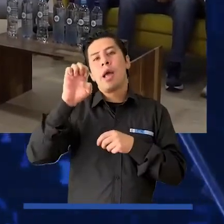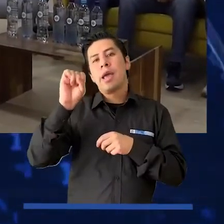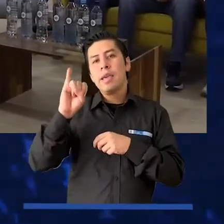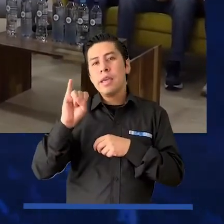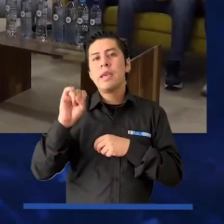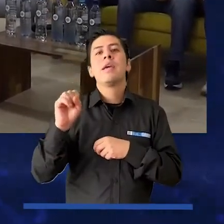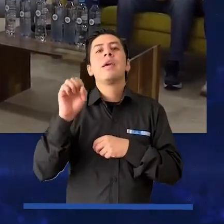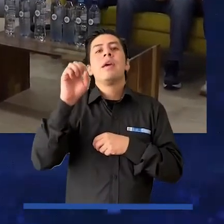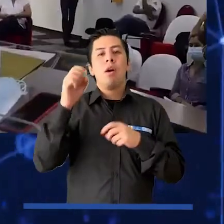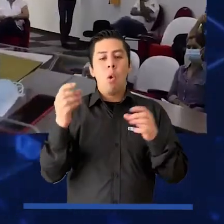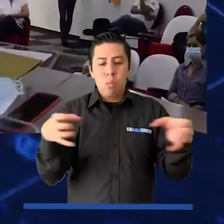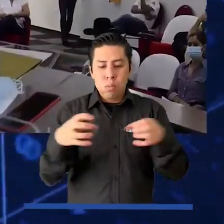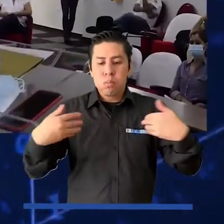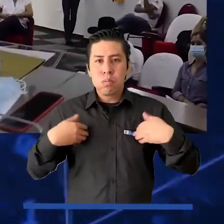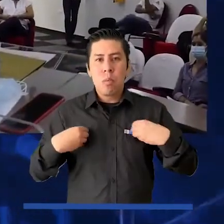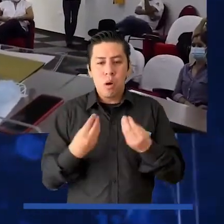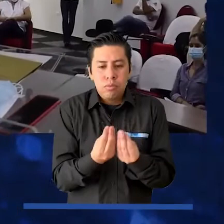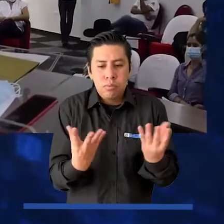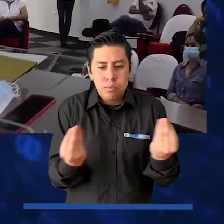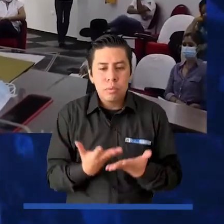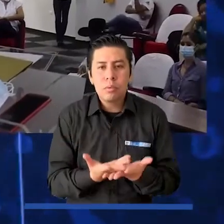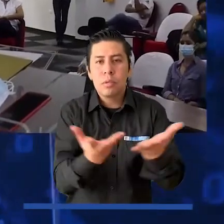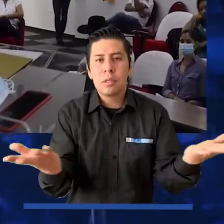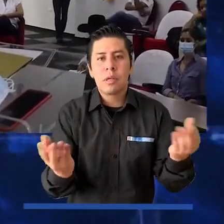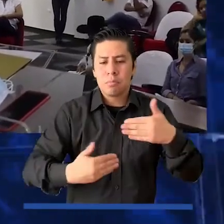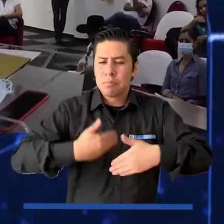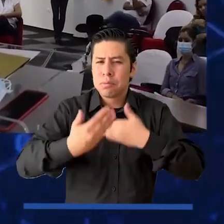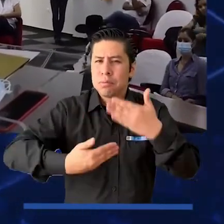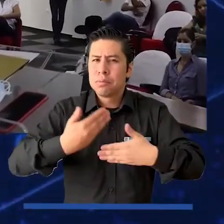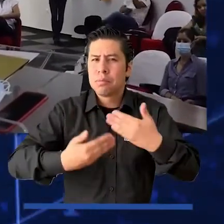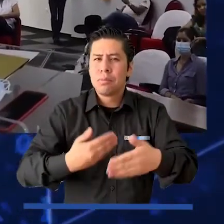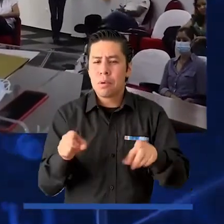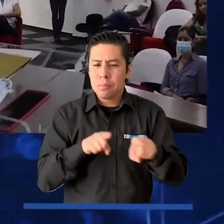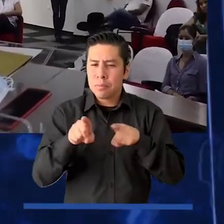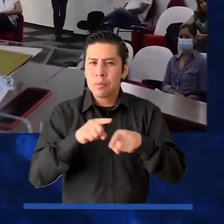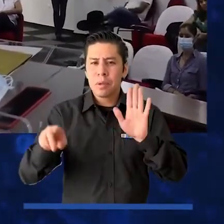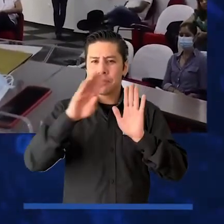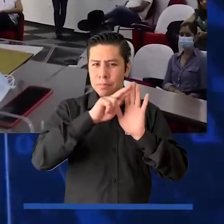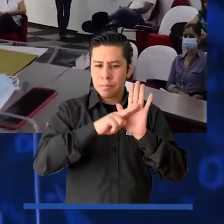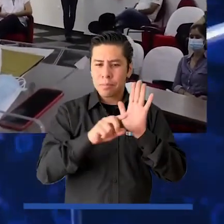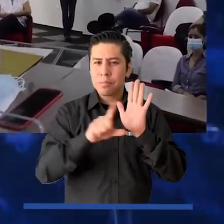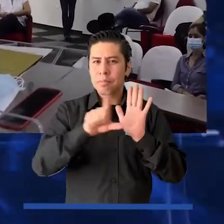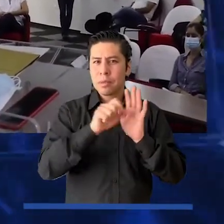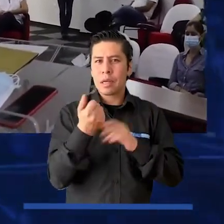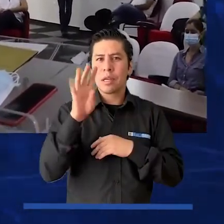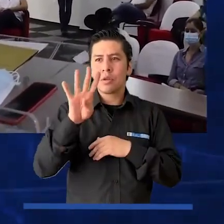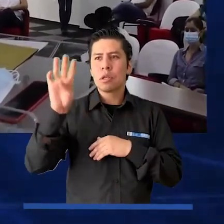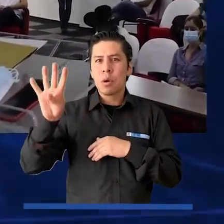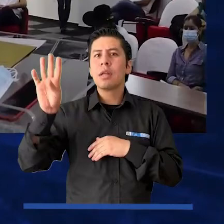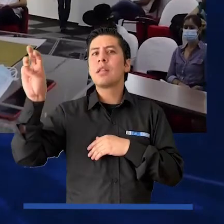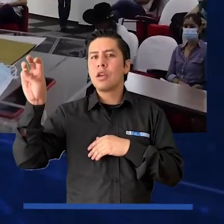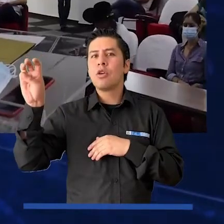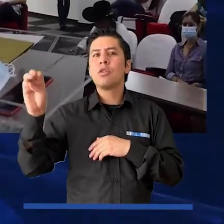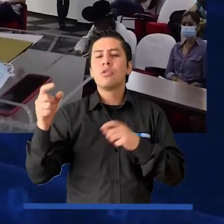de Comercio, OEI, GIZ, Unidad para las Víctimas y Restitución de Tierras sobre los avances y retos que vienen de cara a la